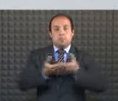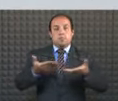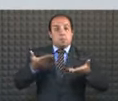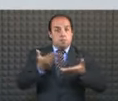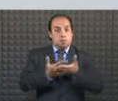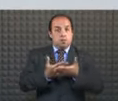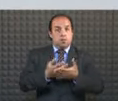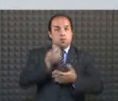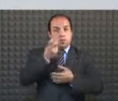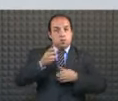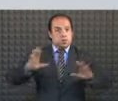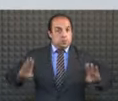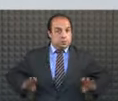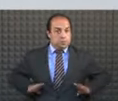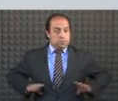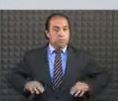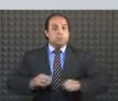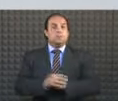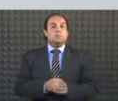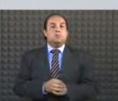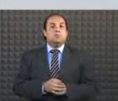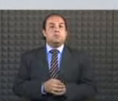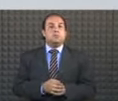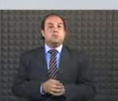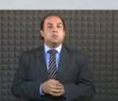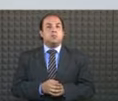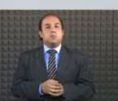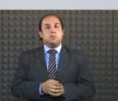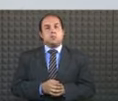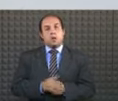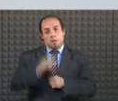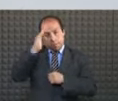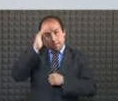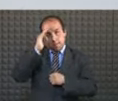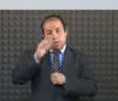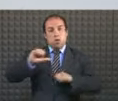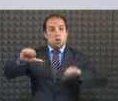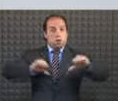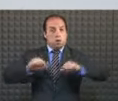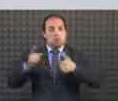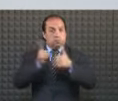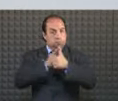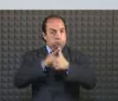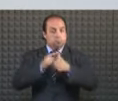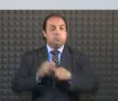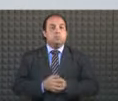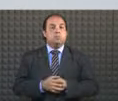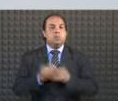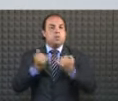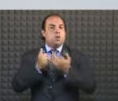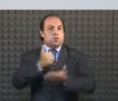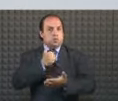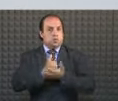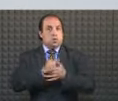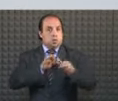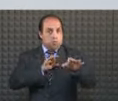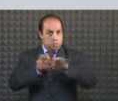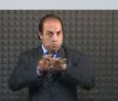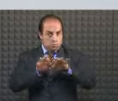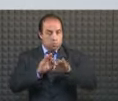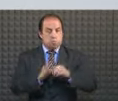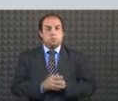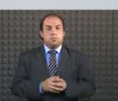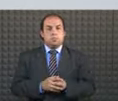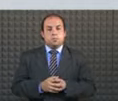con estas características y se considera actividad esencial. De todos modos, en la ciudad estamos trabajando